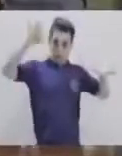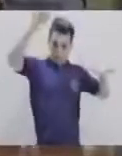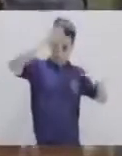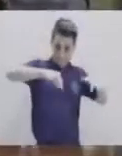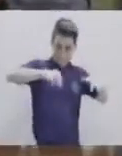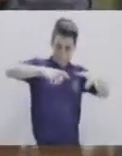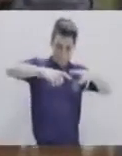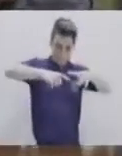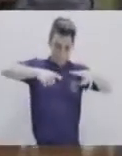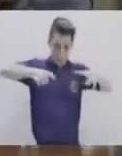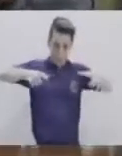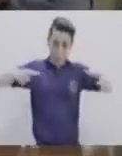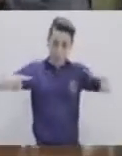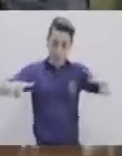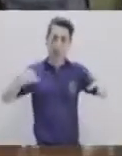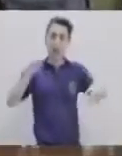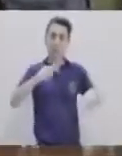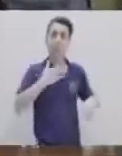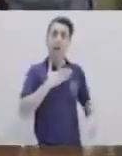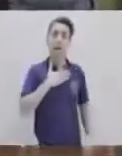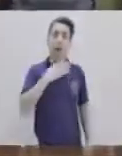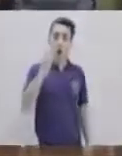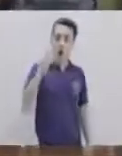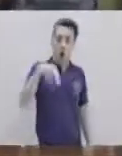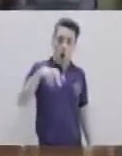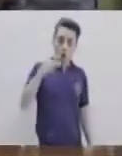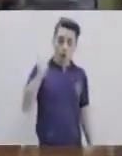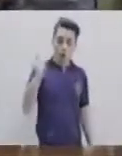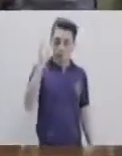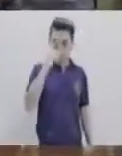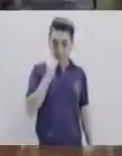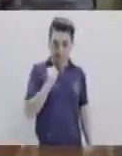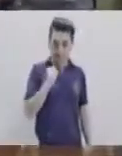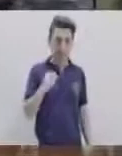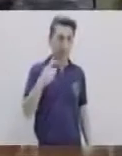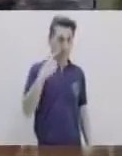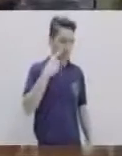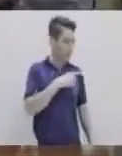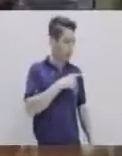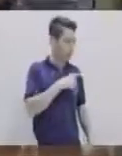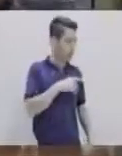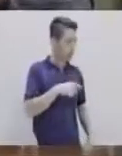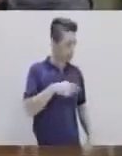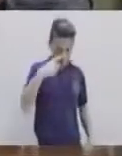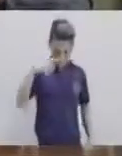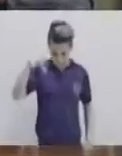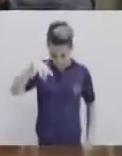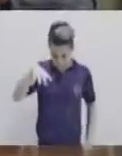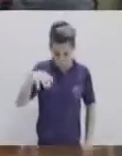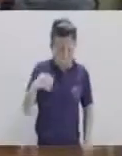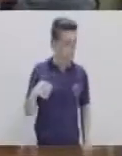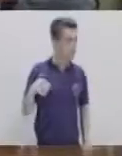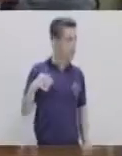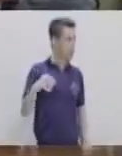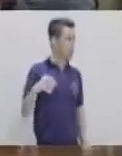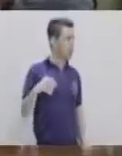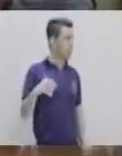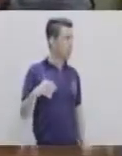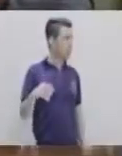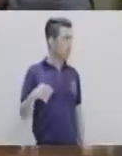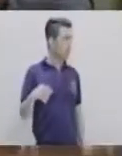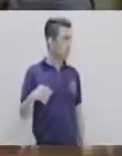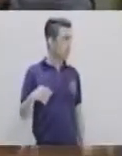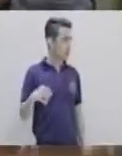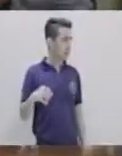extiende alrededor. Esas ondas, si las vemos aquí, estamos como viéndolas desde arriba. Ajá. Si la viéramos desde un lado, lo que